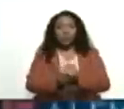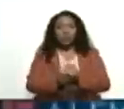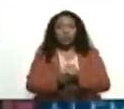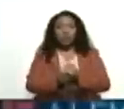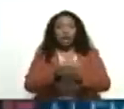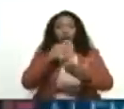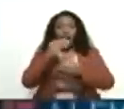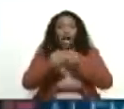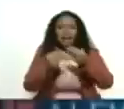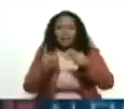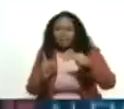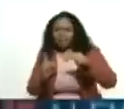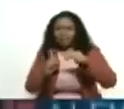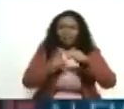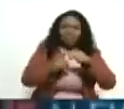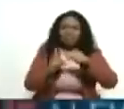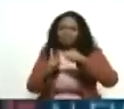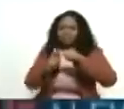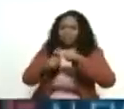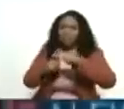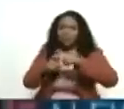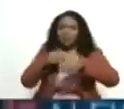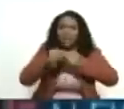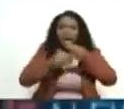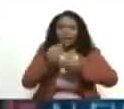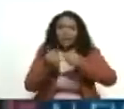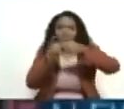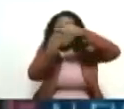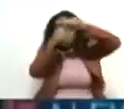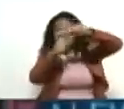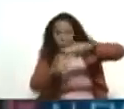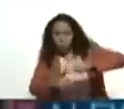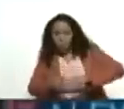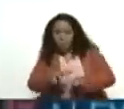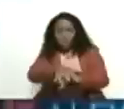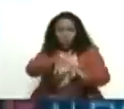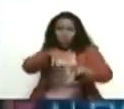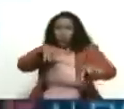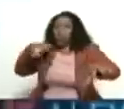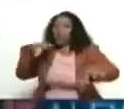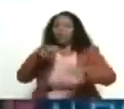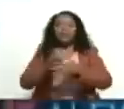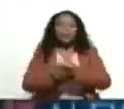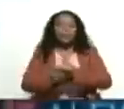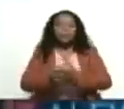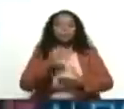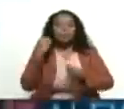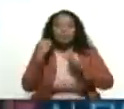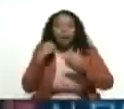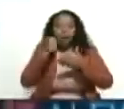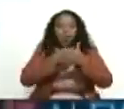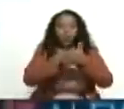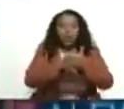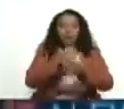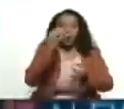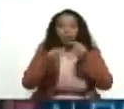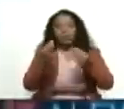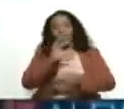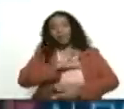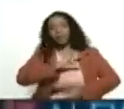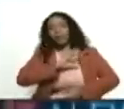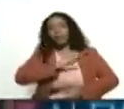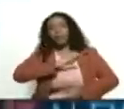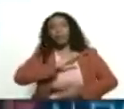los granos que hacen la montaña de la lucha por la justicia social. En estos 3 años, en mi